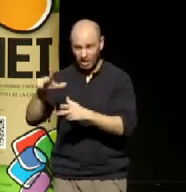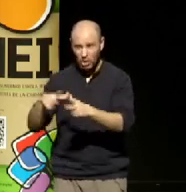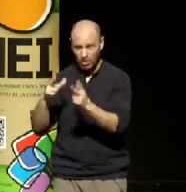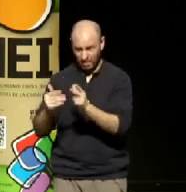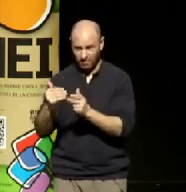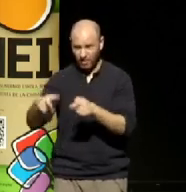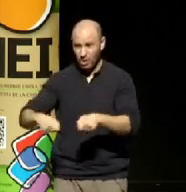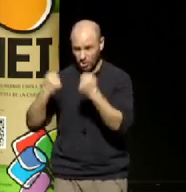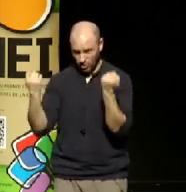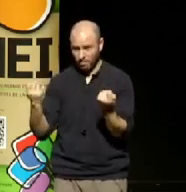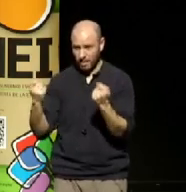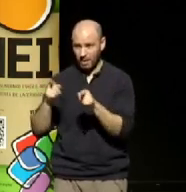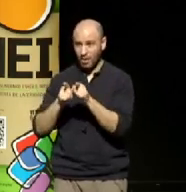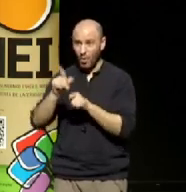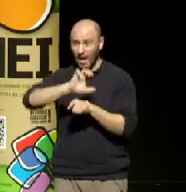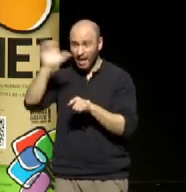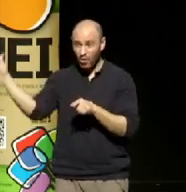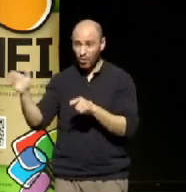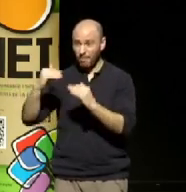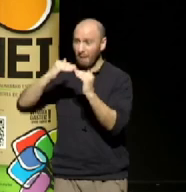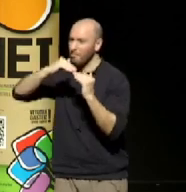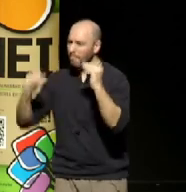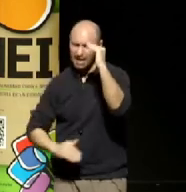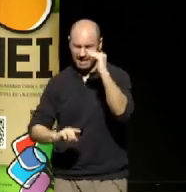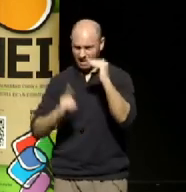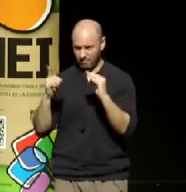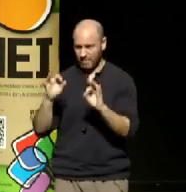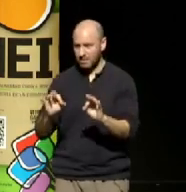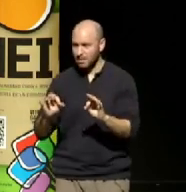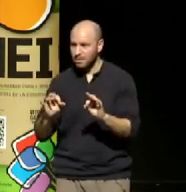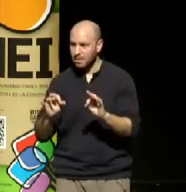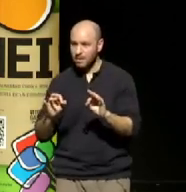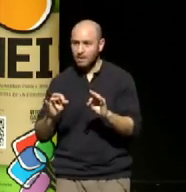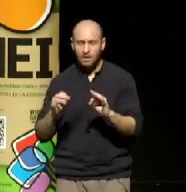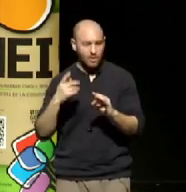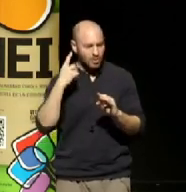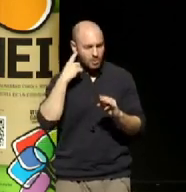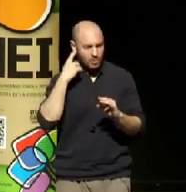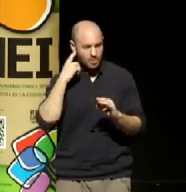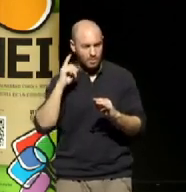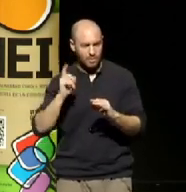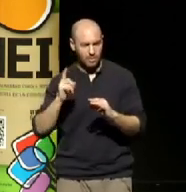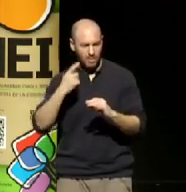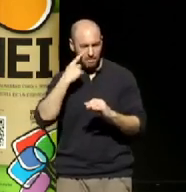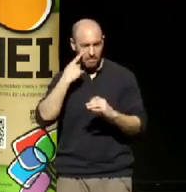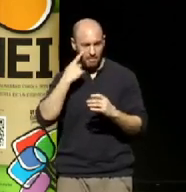va a volver la más desigual de toda Europa. Y es la siguiente, marquen mis palabras en fuego, porque lo oyeron aquí primero.